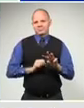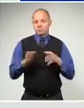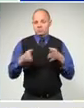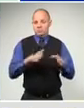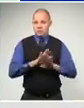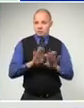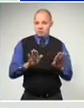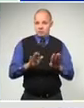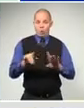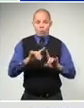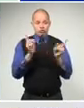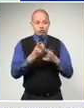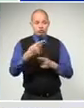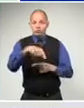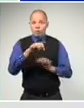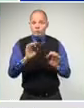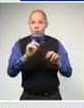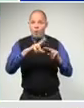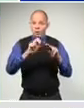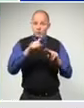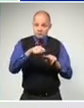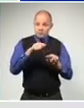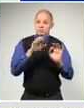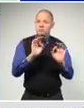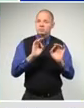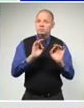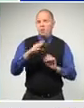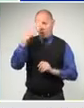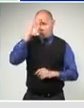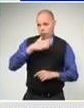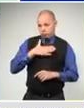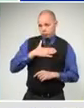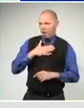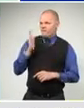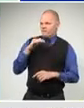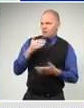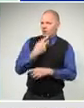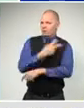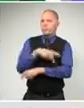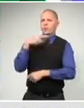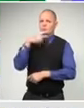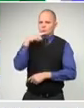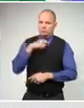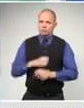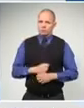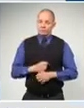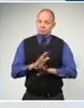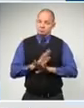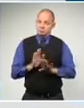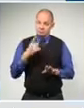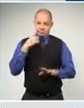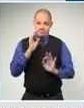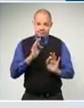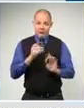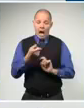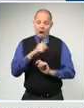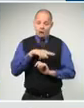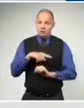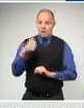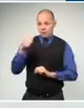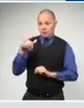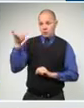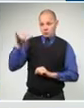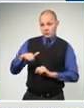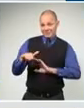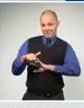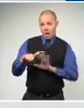son cubanos, viajeros cubanos procedentes de Rusia. En resumen, de todos los casos importados en el día